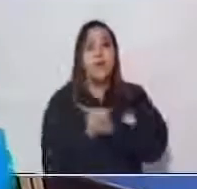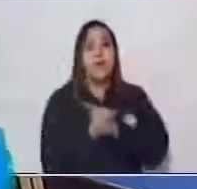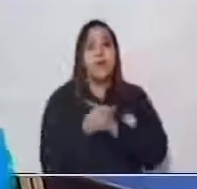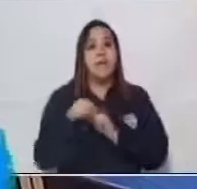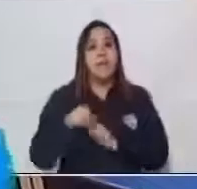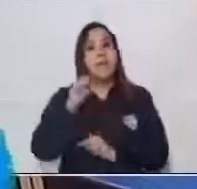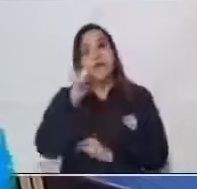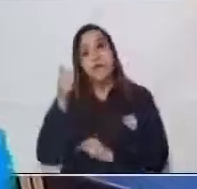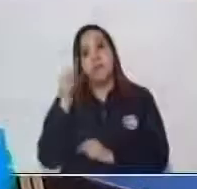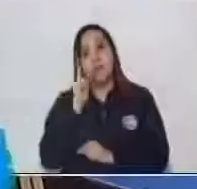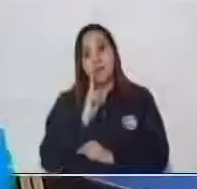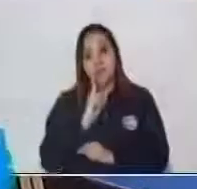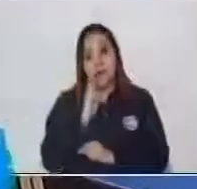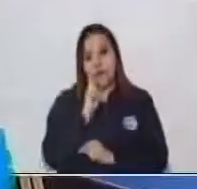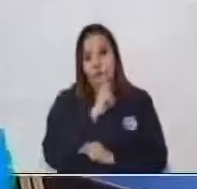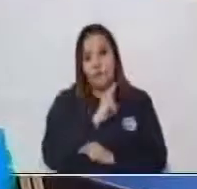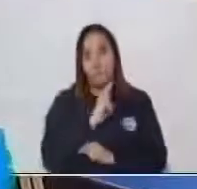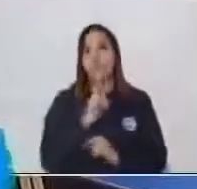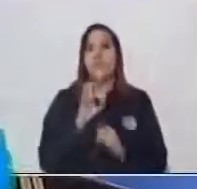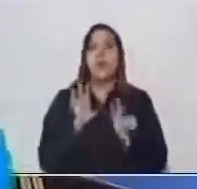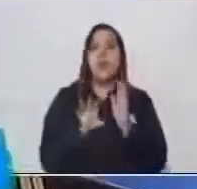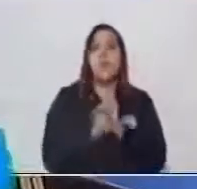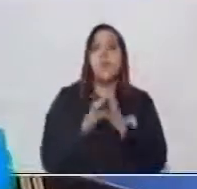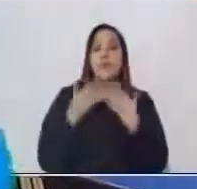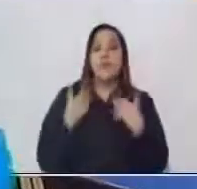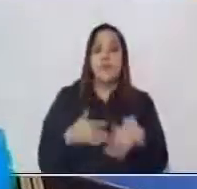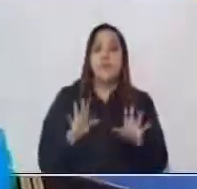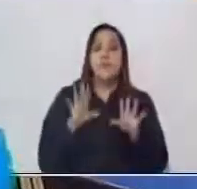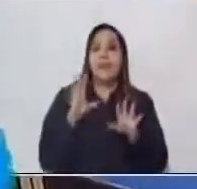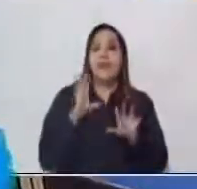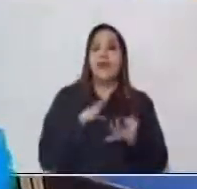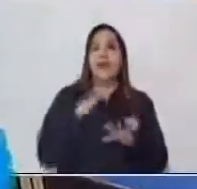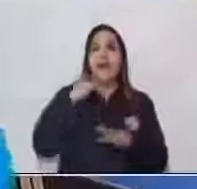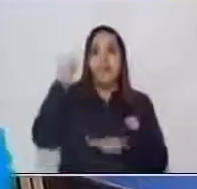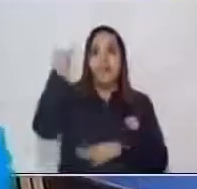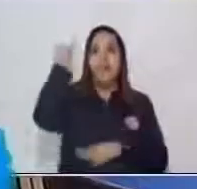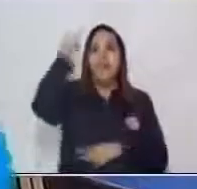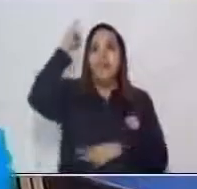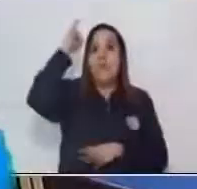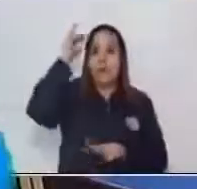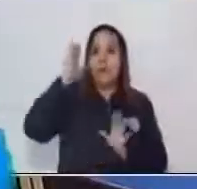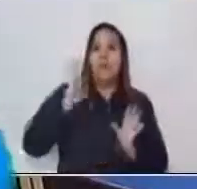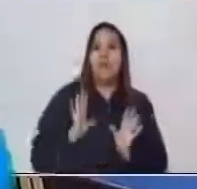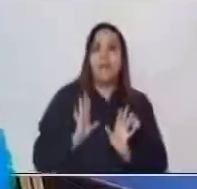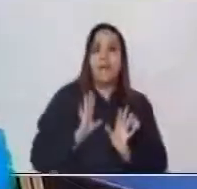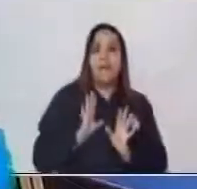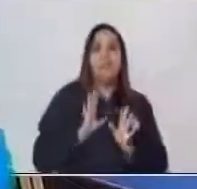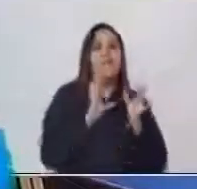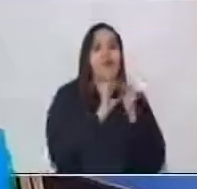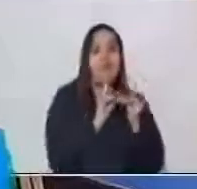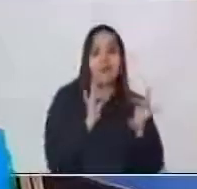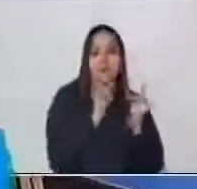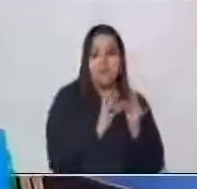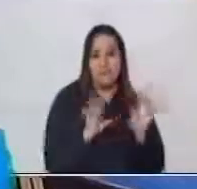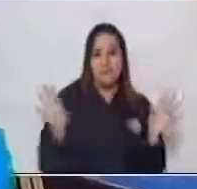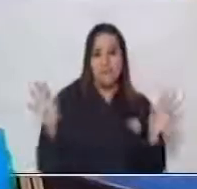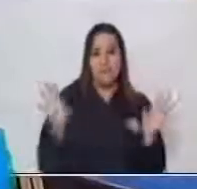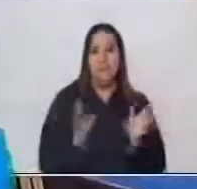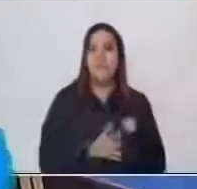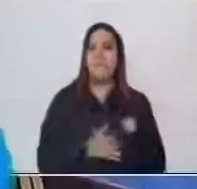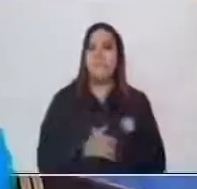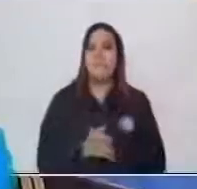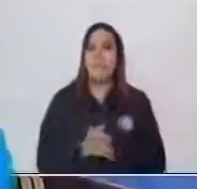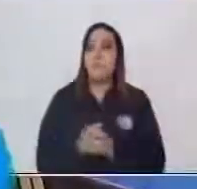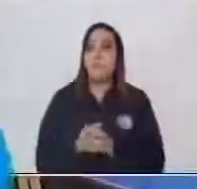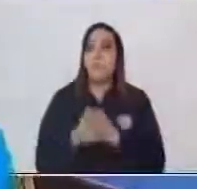ocupar el lugar de ese verbo, porque ya tenemos la idea de qué verbo o de qué se está hablando. Entonces ahora